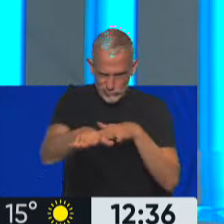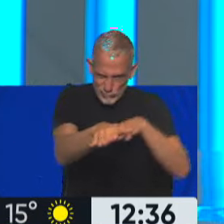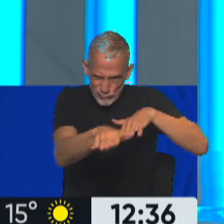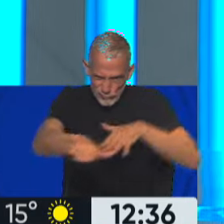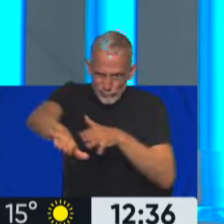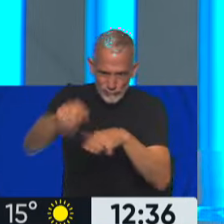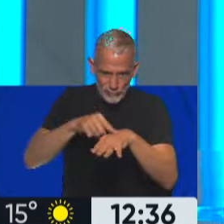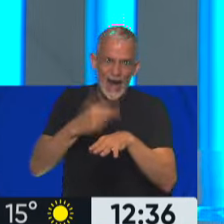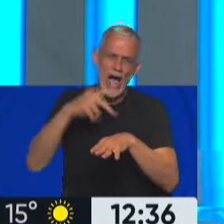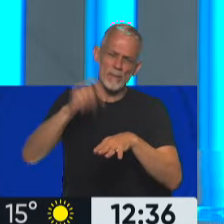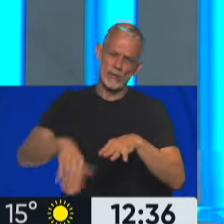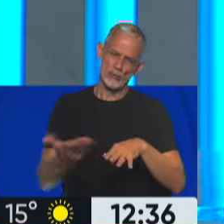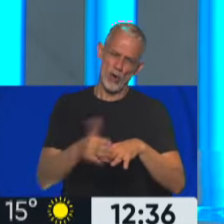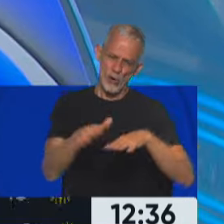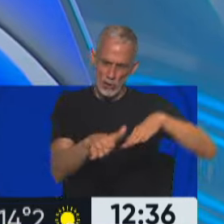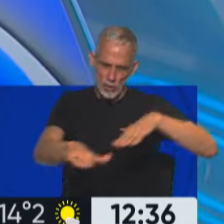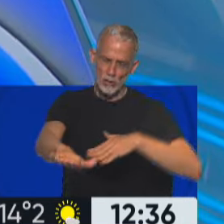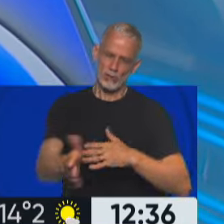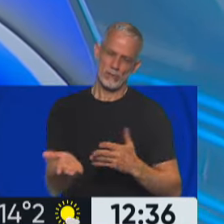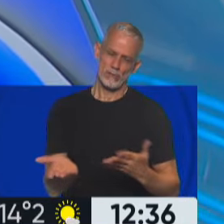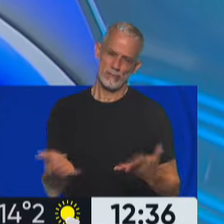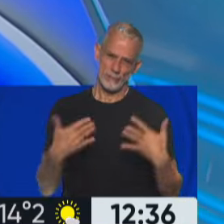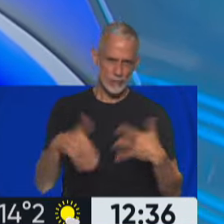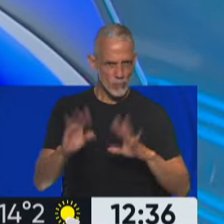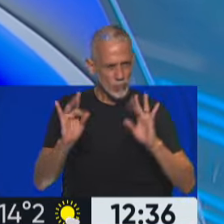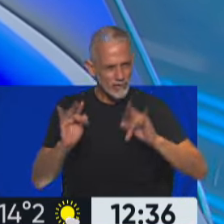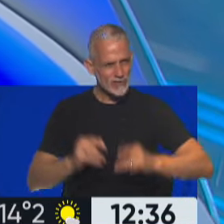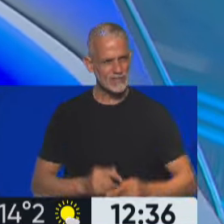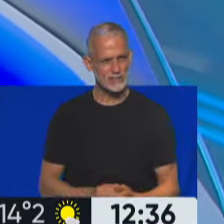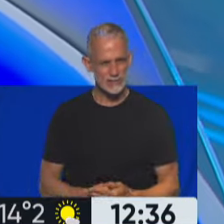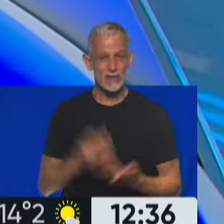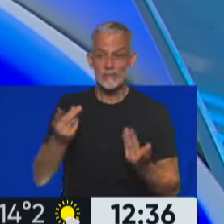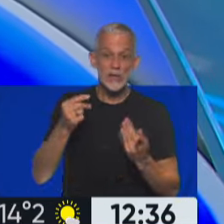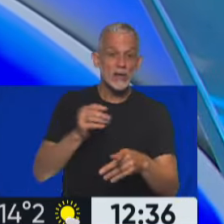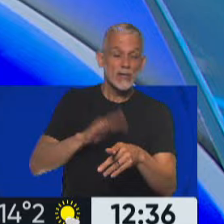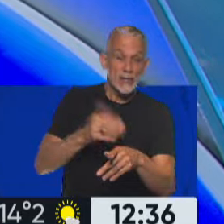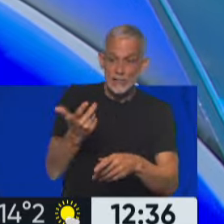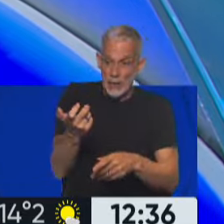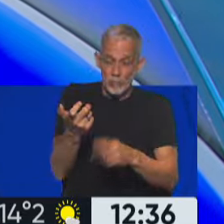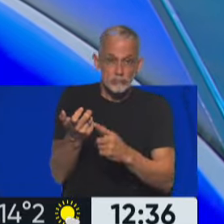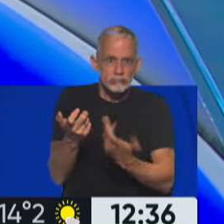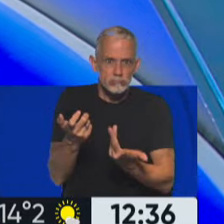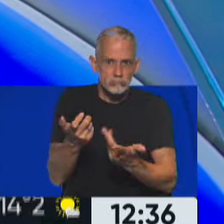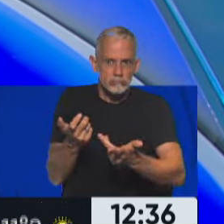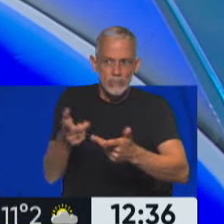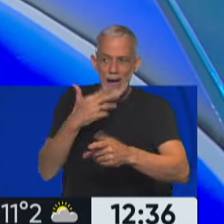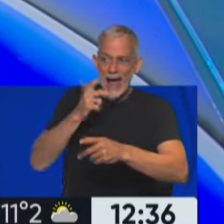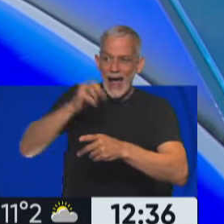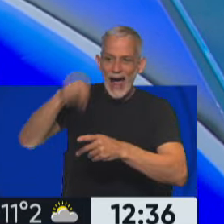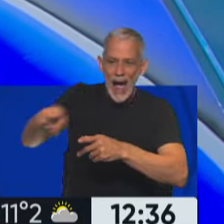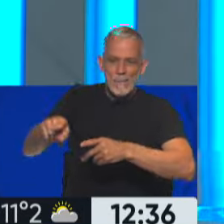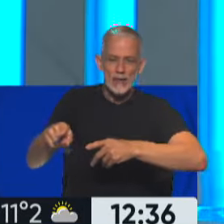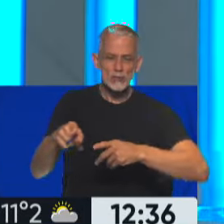y fangio Hamilton no dentro exactamente y dentro de tiempos donde le permitía hasta Hamilton Pon el